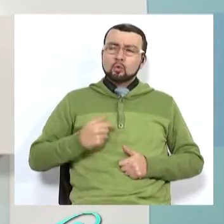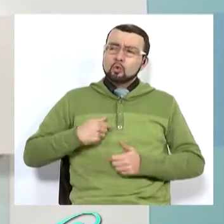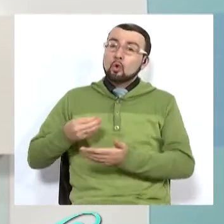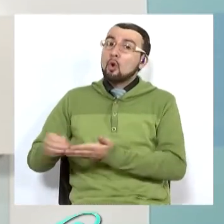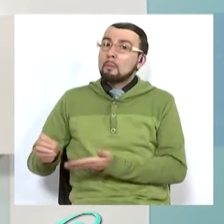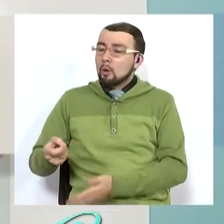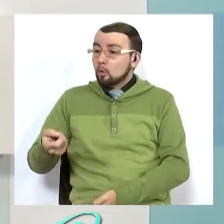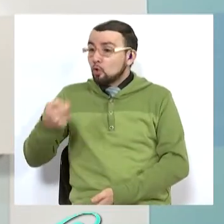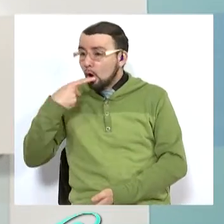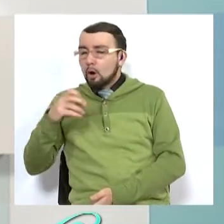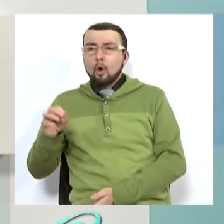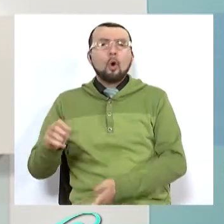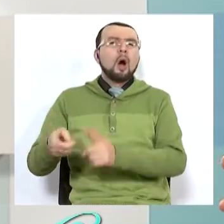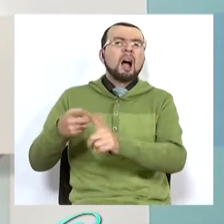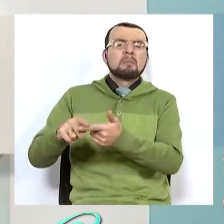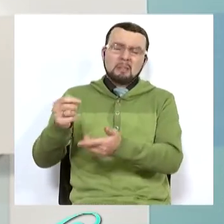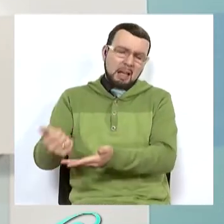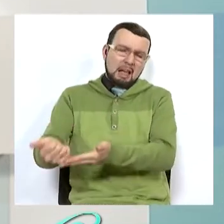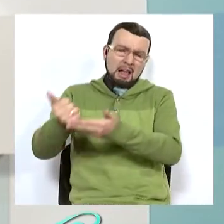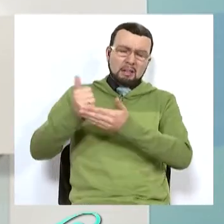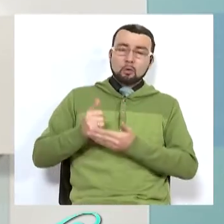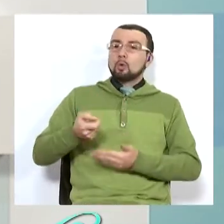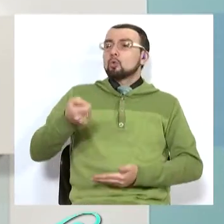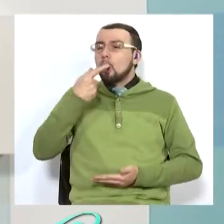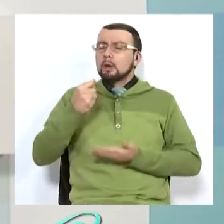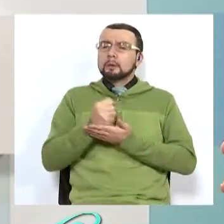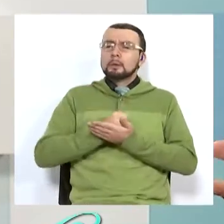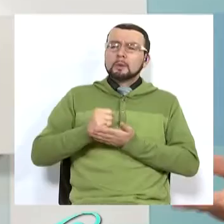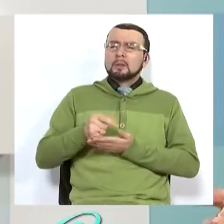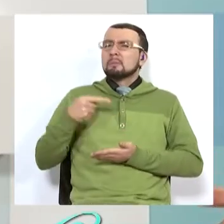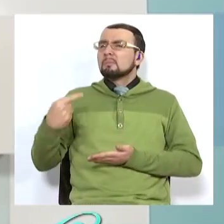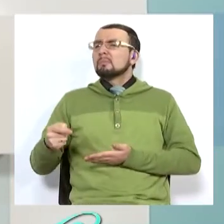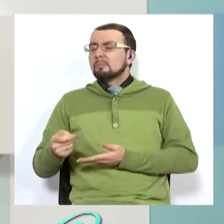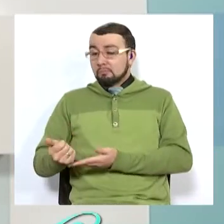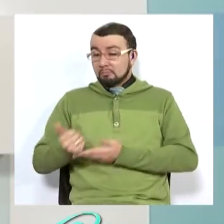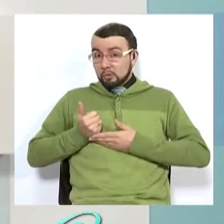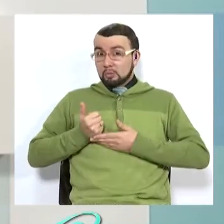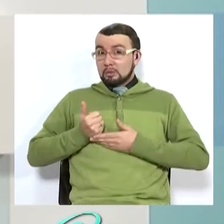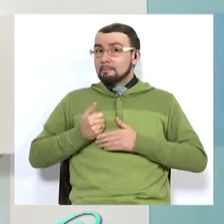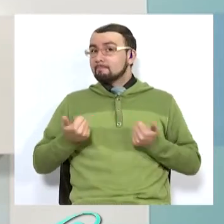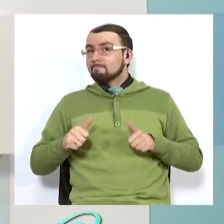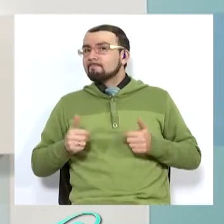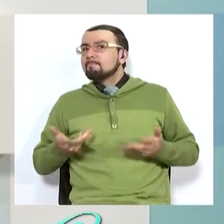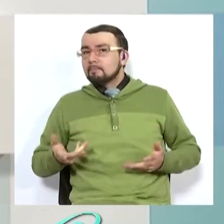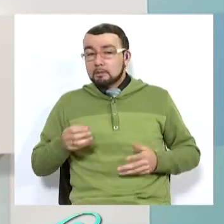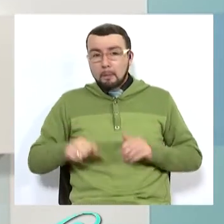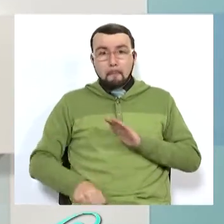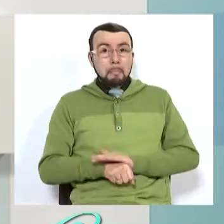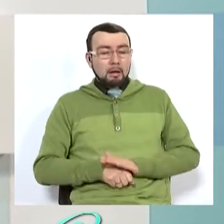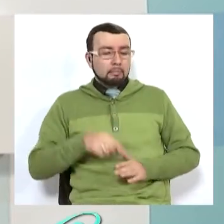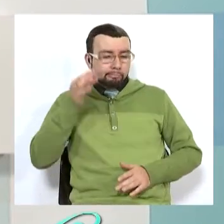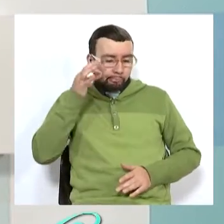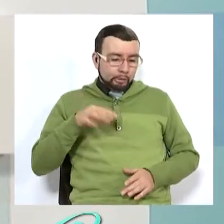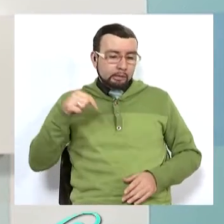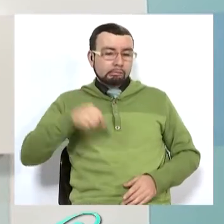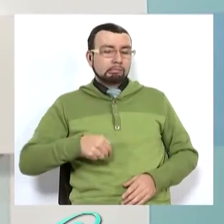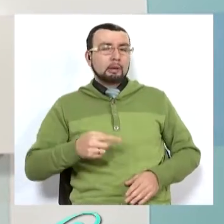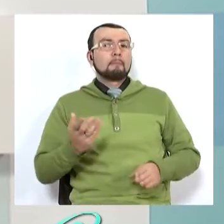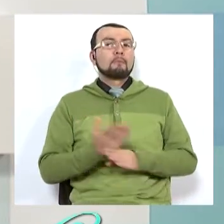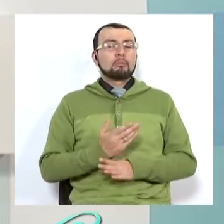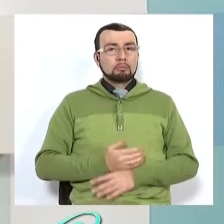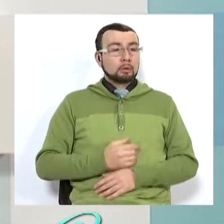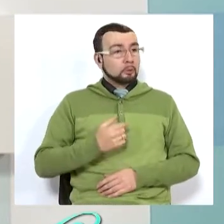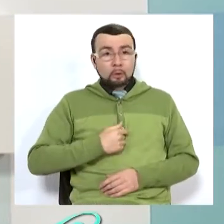compré o que me autorrecetaron o me formularon en la droguería o en la calle si ni siquiera tengo